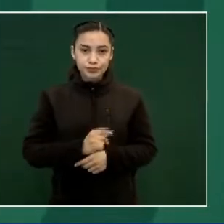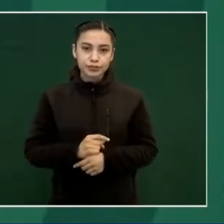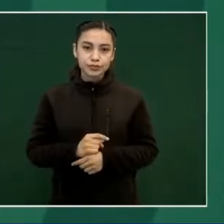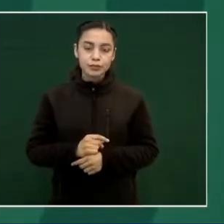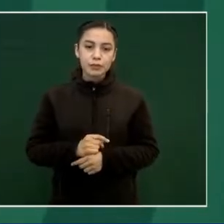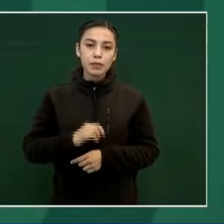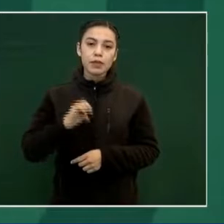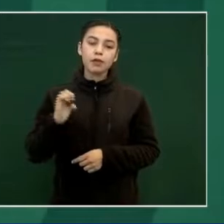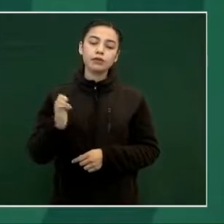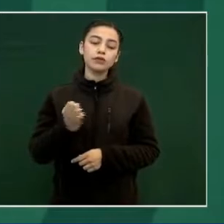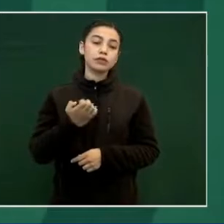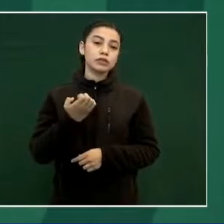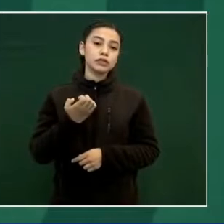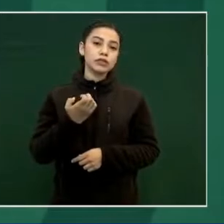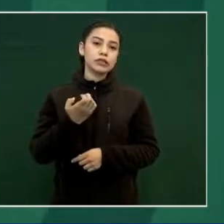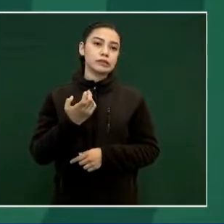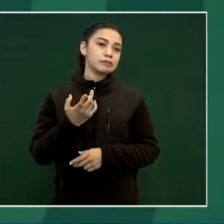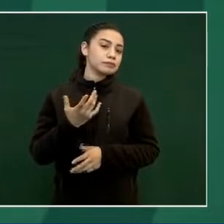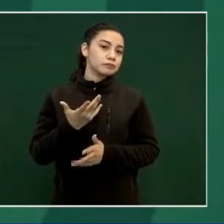si alguien